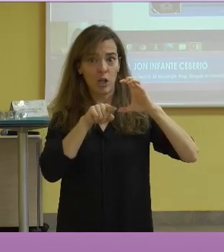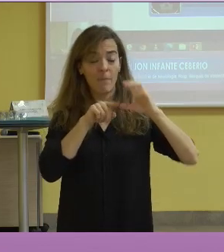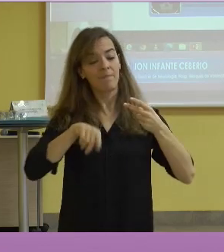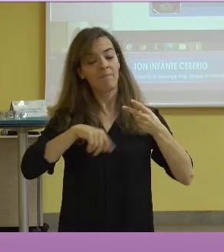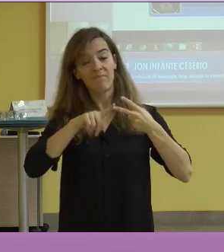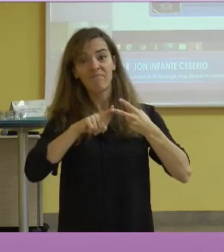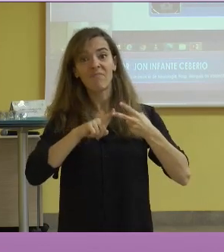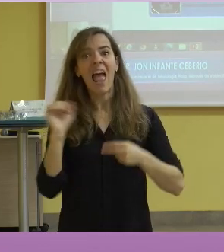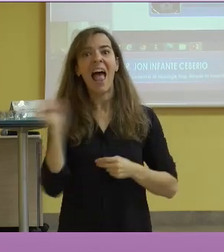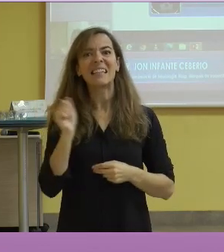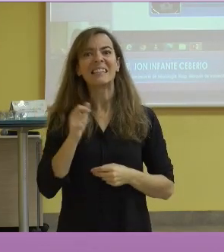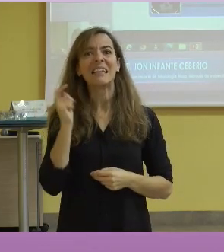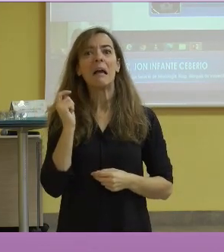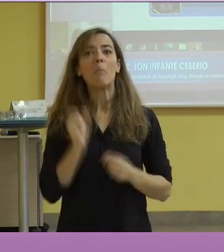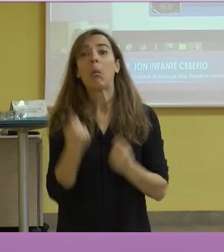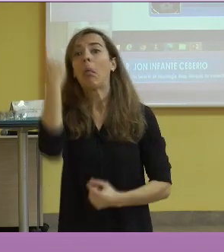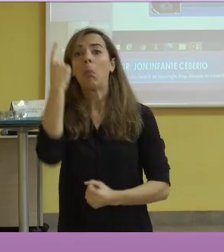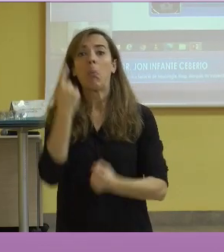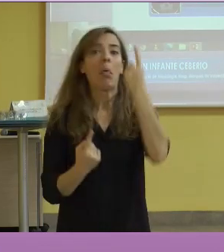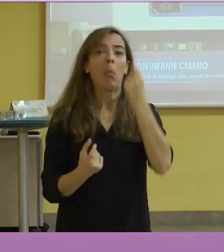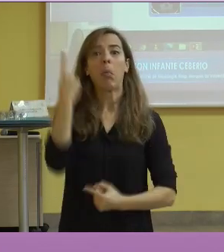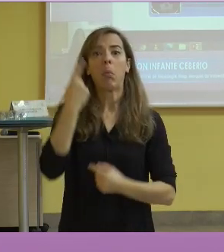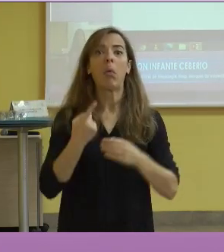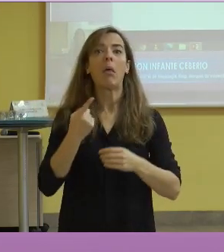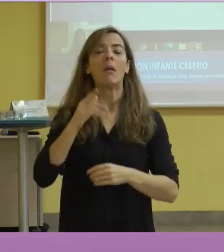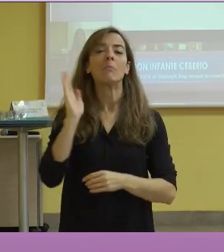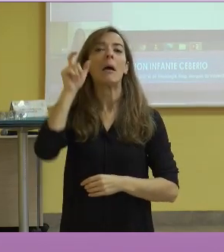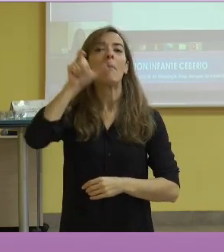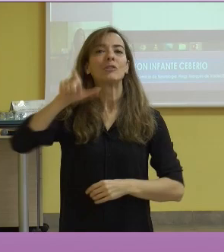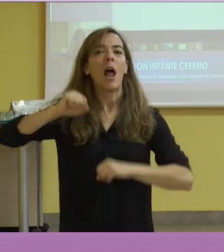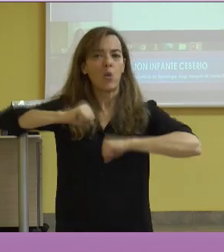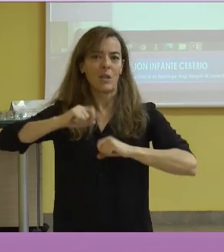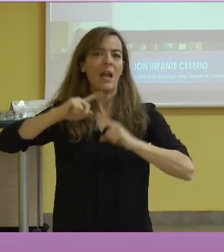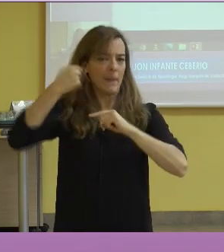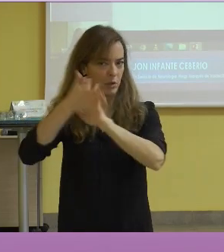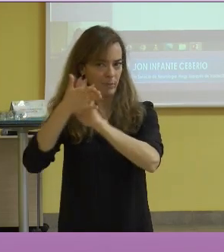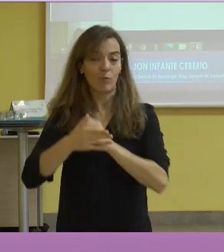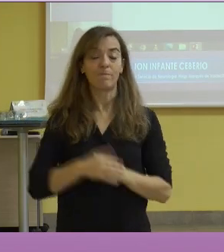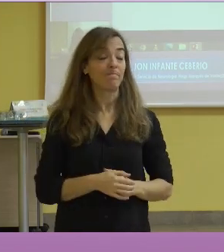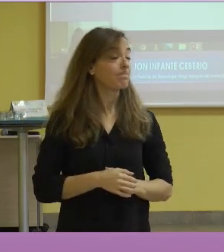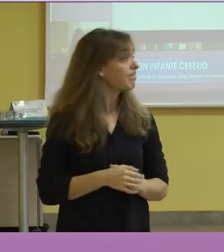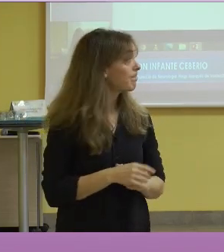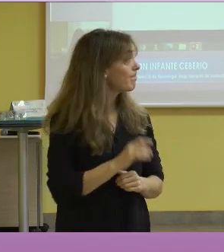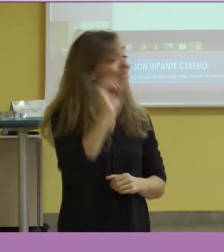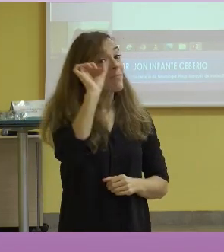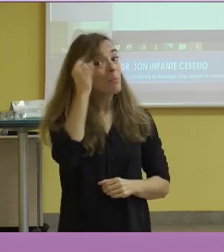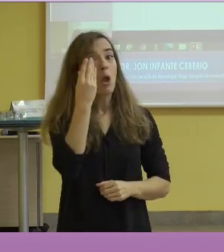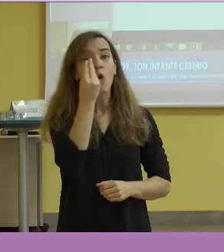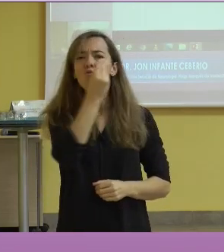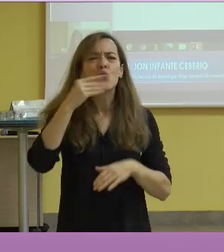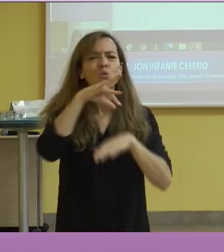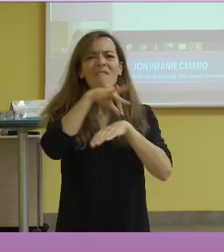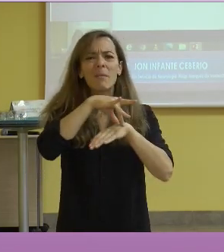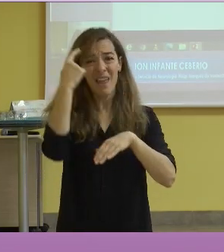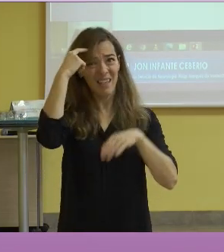llama ataxia esporádica del adulto, ¿vale? Las comentaremos luego. Decíamos, ¿no? Lo primero, hay muchas enfermedades que pueden dañar